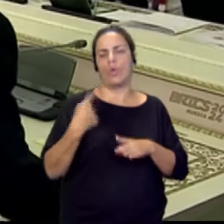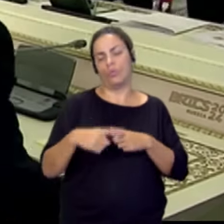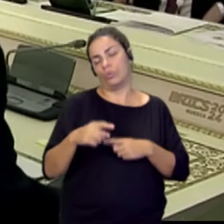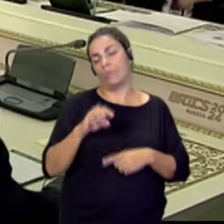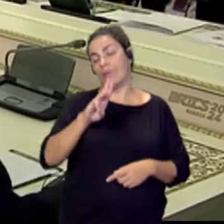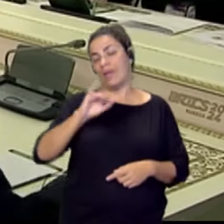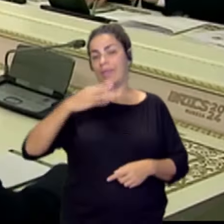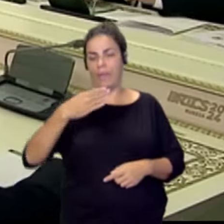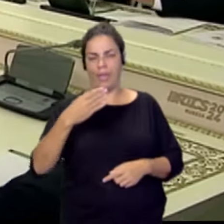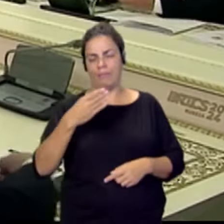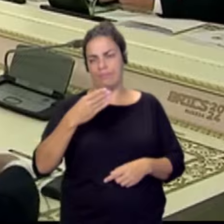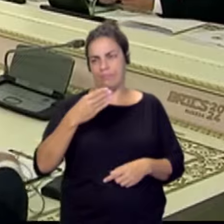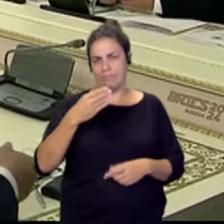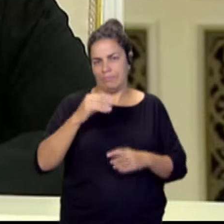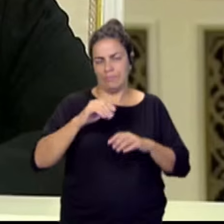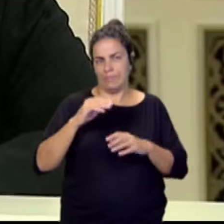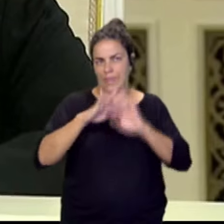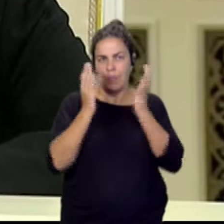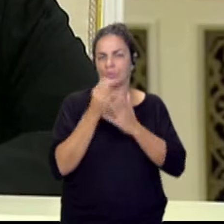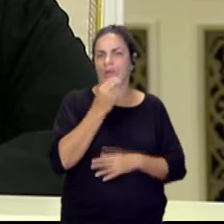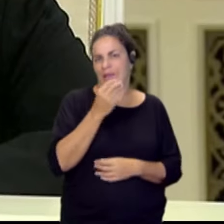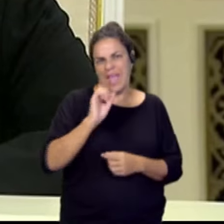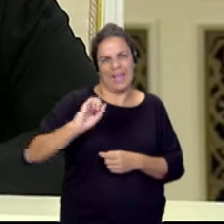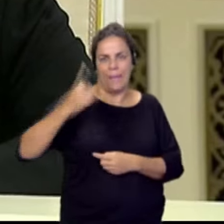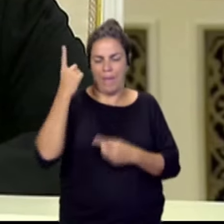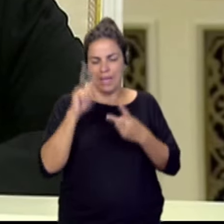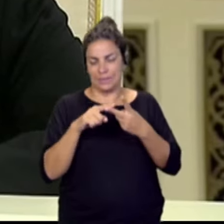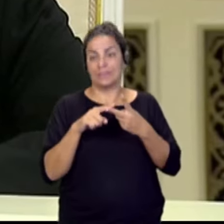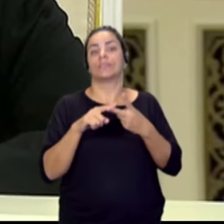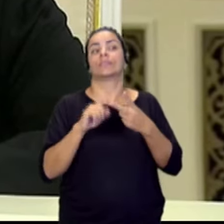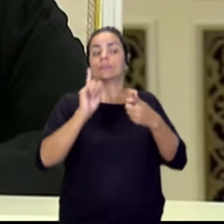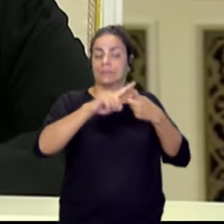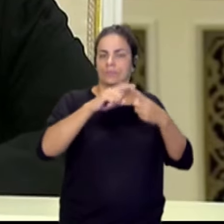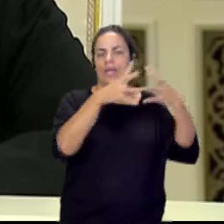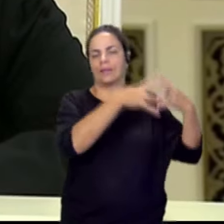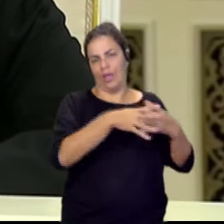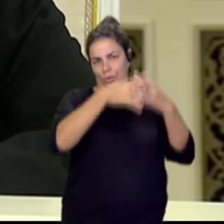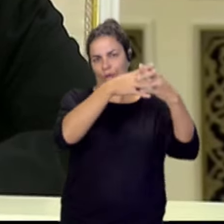del mundo, solo por detrás de Estados Unidos.